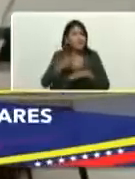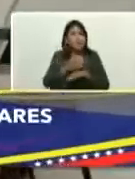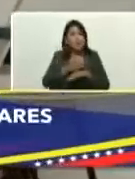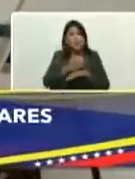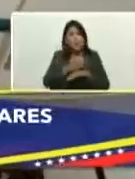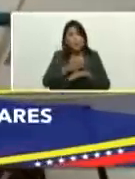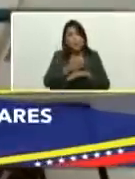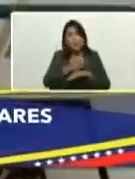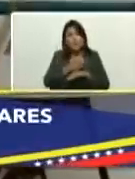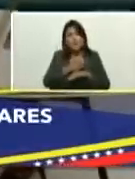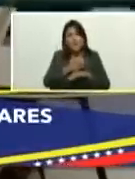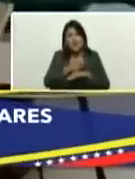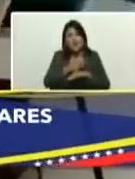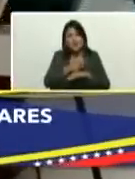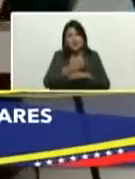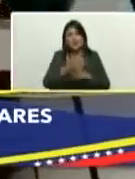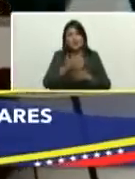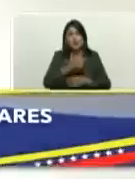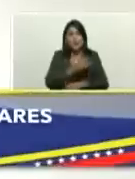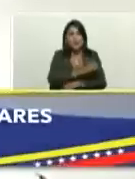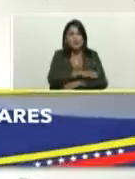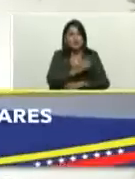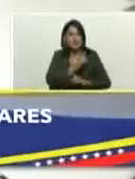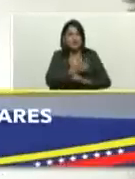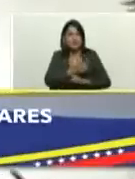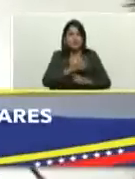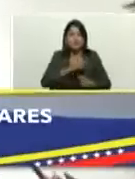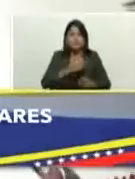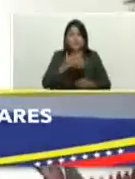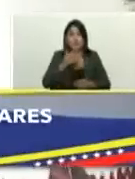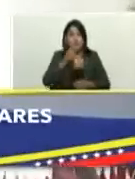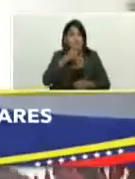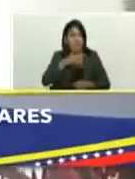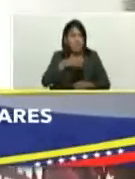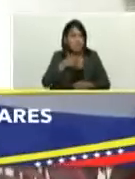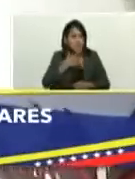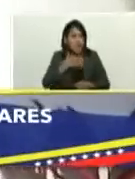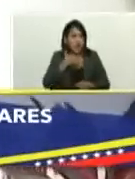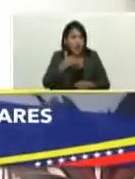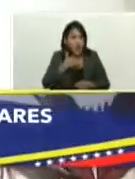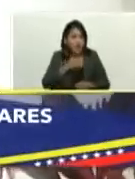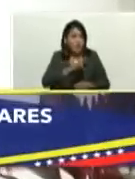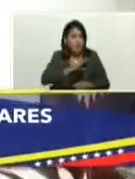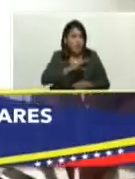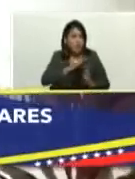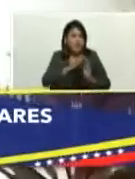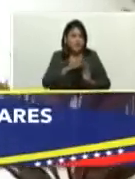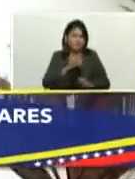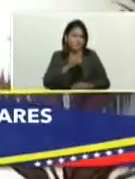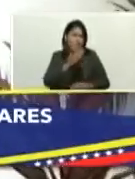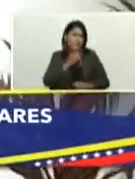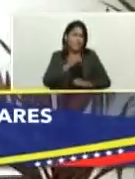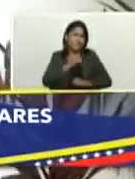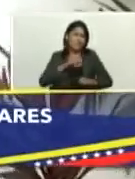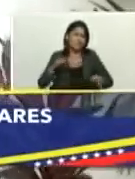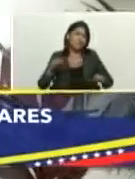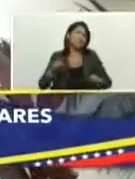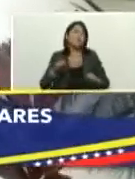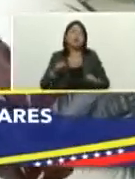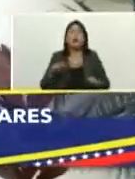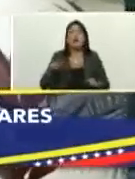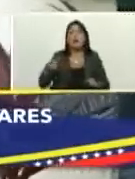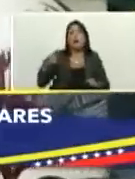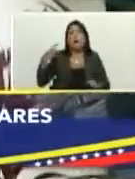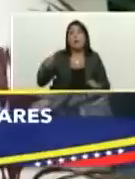neoliberales, no había ninguna posibilidad de que el pueblo tuviese vivienda. Era todos los grandes terrenos, los grandes